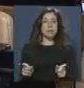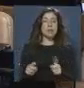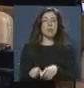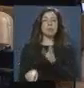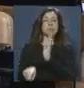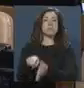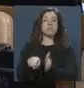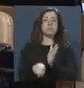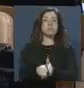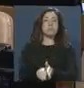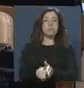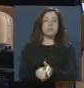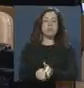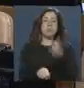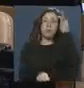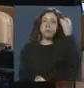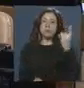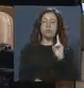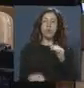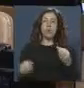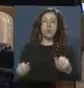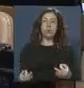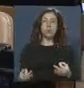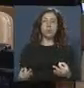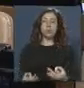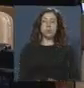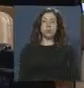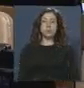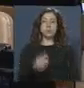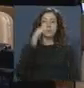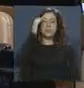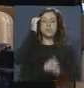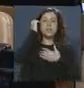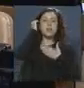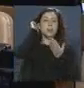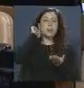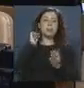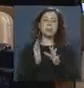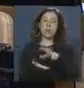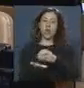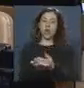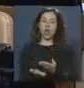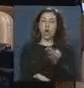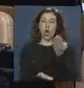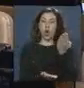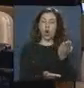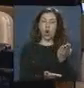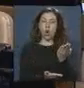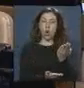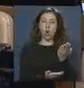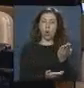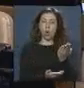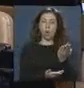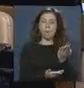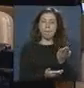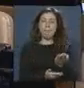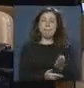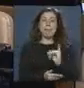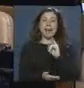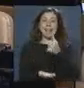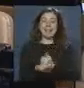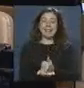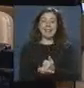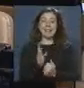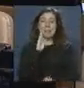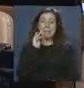desvinculadas de manera completamente arbitraria e injusta. Presidente, quiero pedir que se envíe copia de este oficio al intendente de la